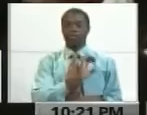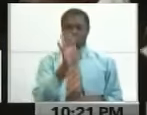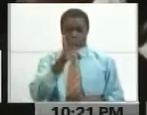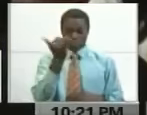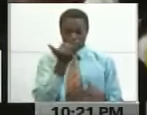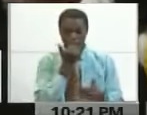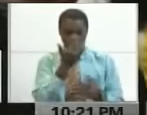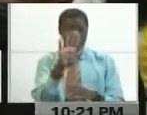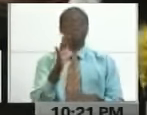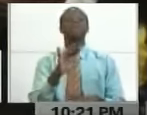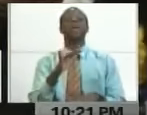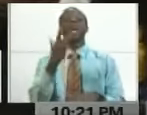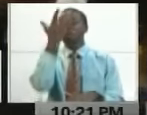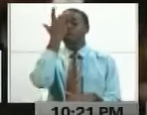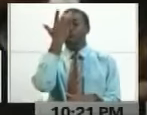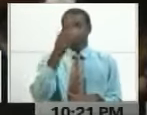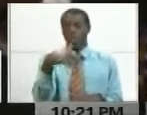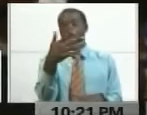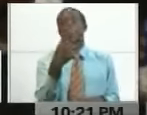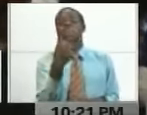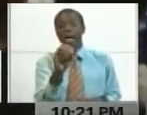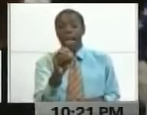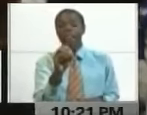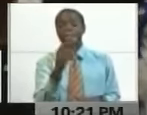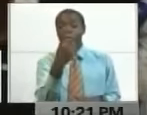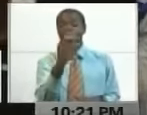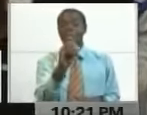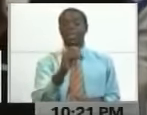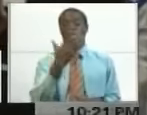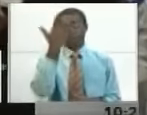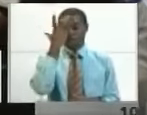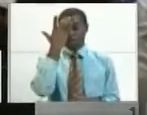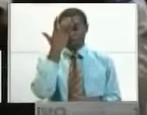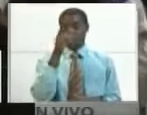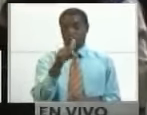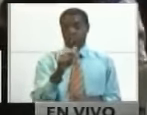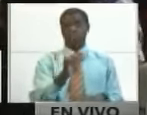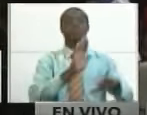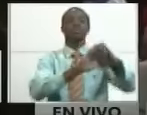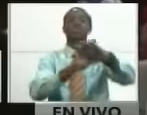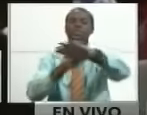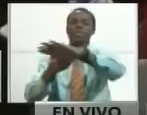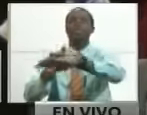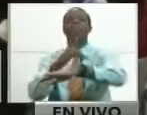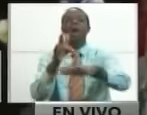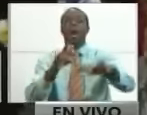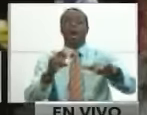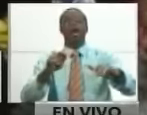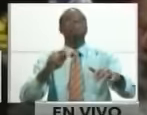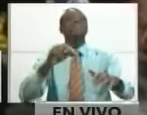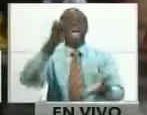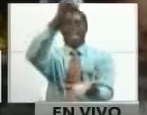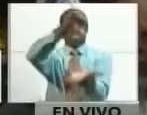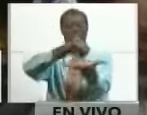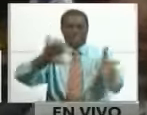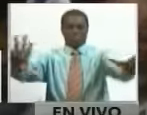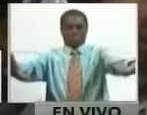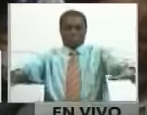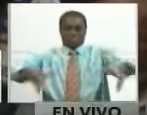el lunes 20 de febrero, Diosdado, el lunes 20 de febrero está convocado el Comando Central